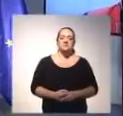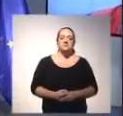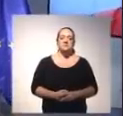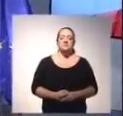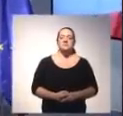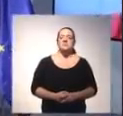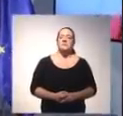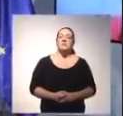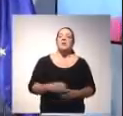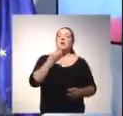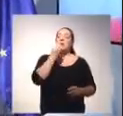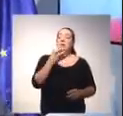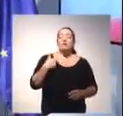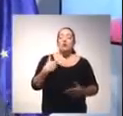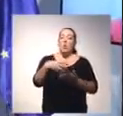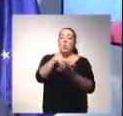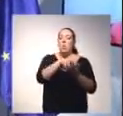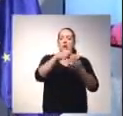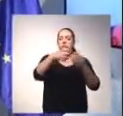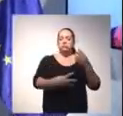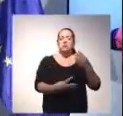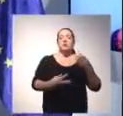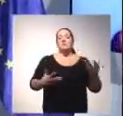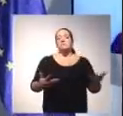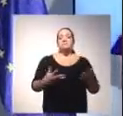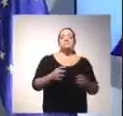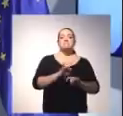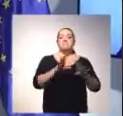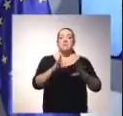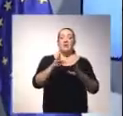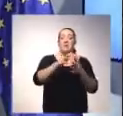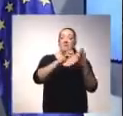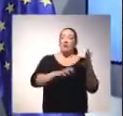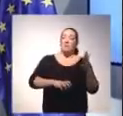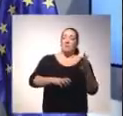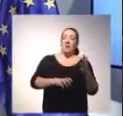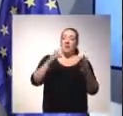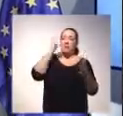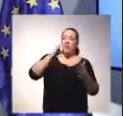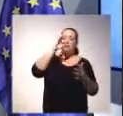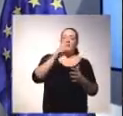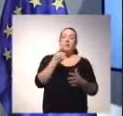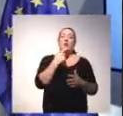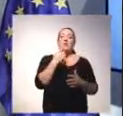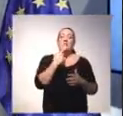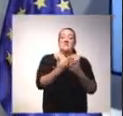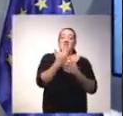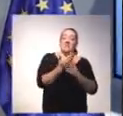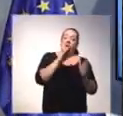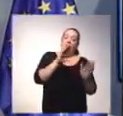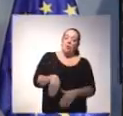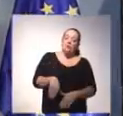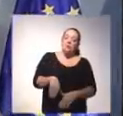Bueno, se me plantean varias dudas porque, claro, en el informe científico habla de que en los últimos días se